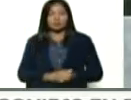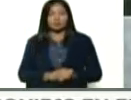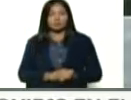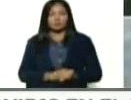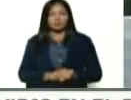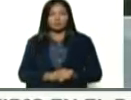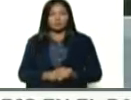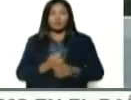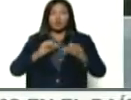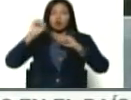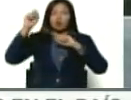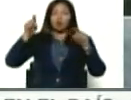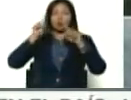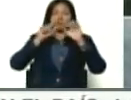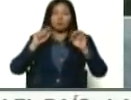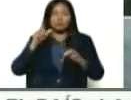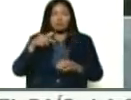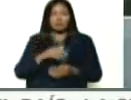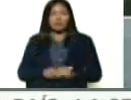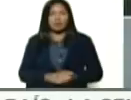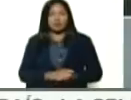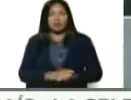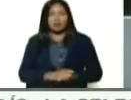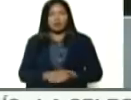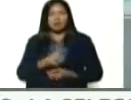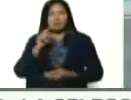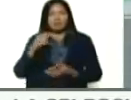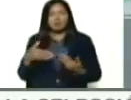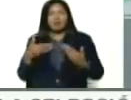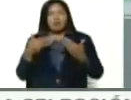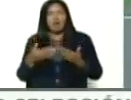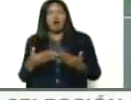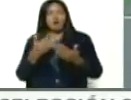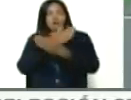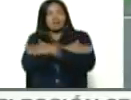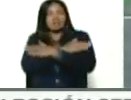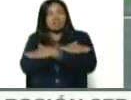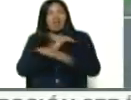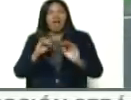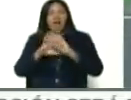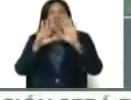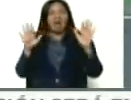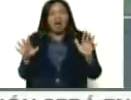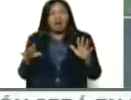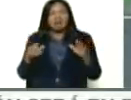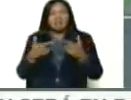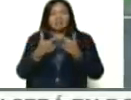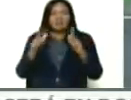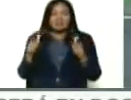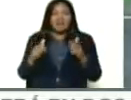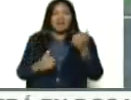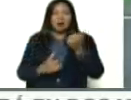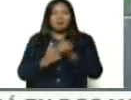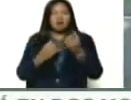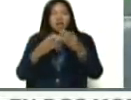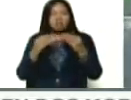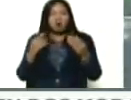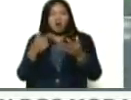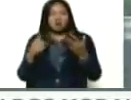manera heroica y que también ha dado manifestaciones claras de democracia de libertad de soberanía